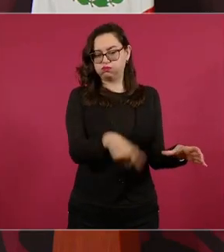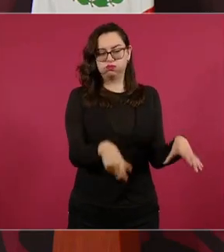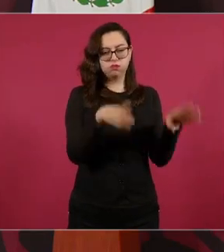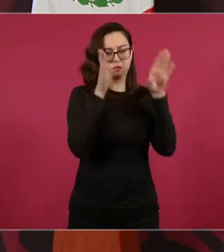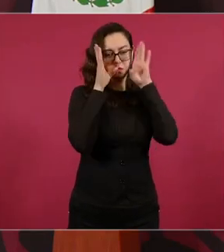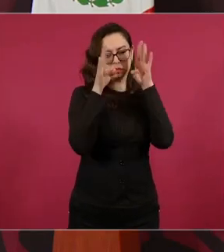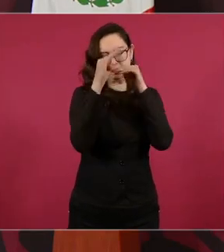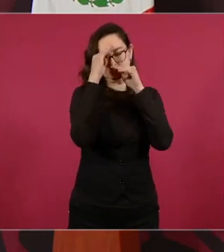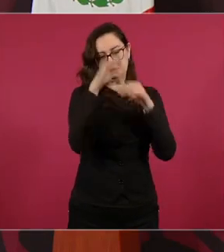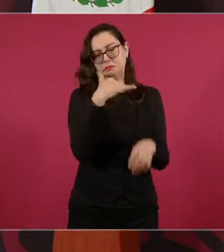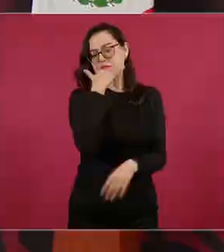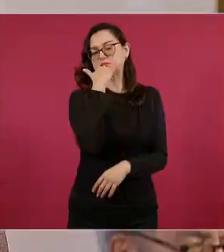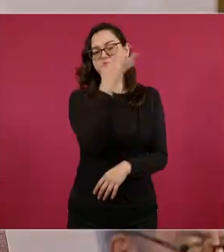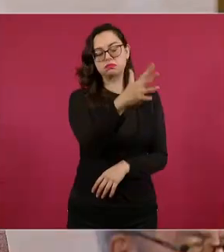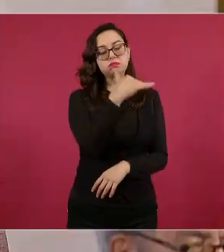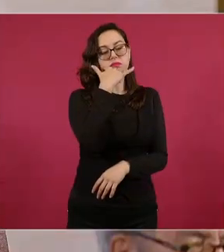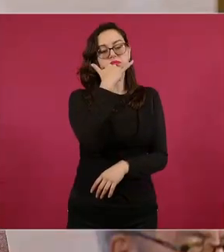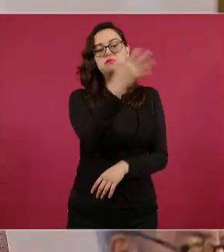corruptos